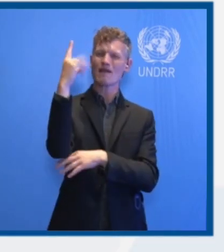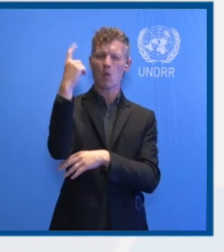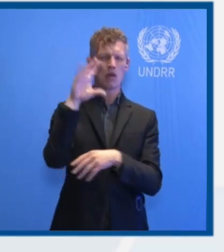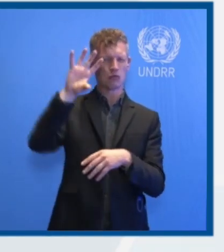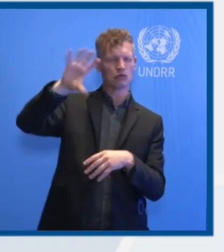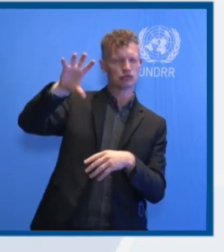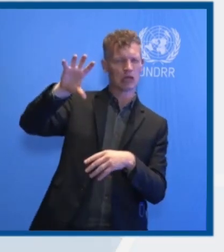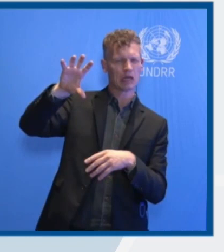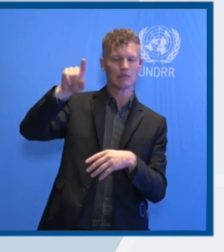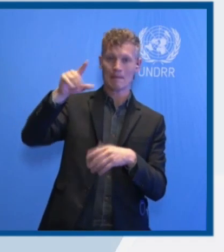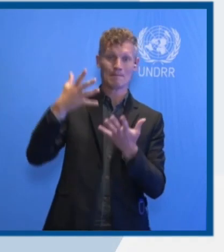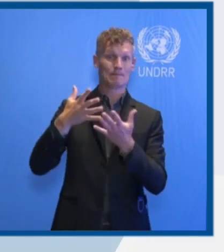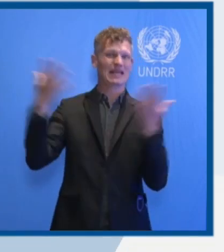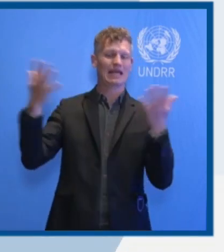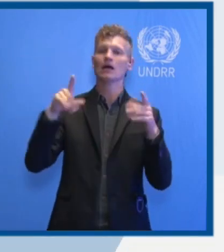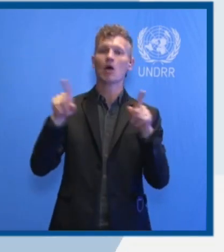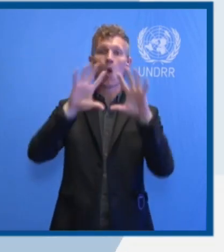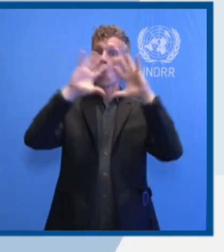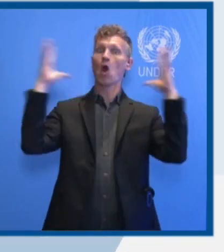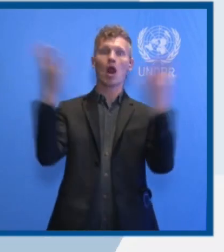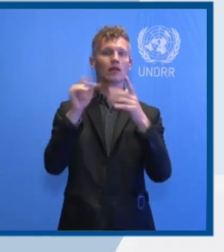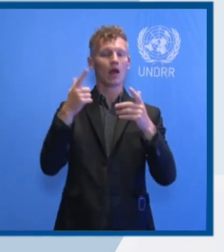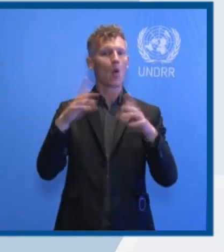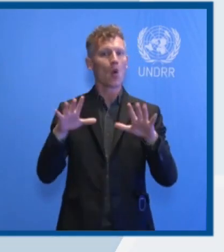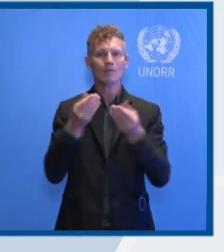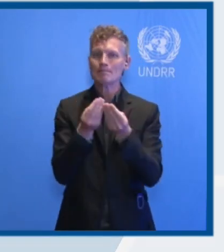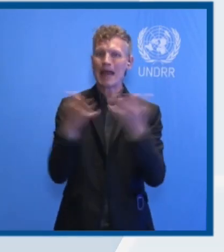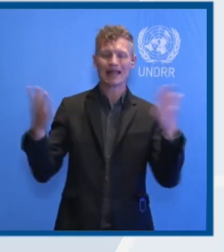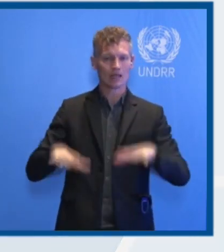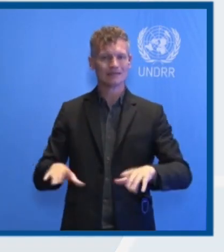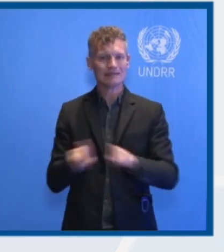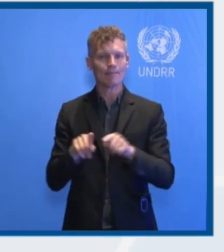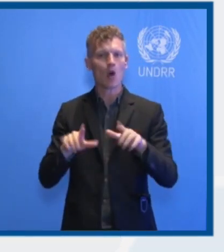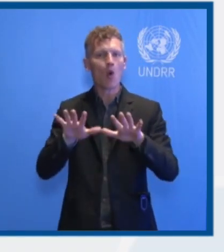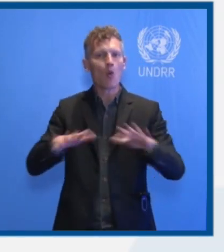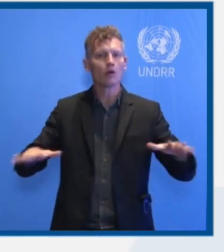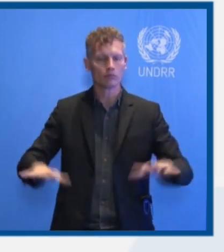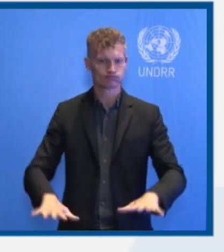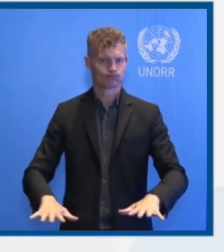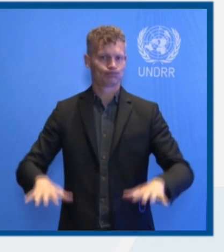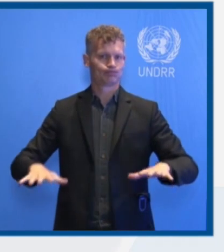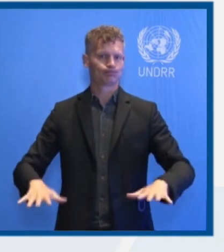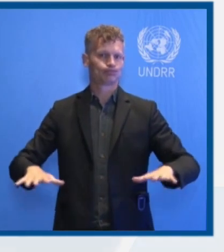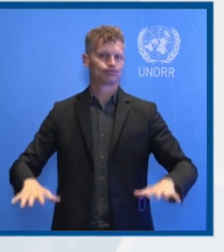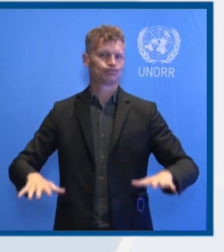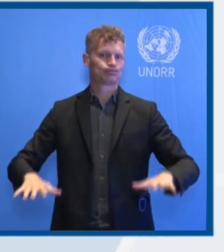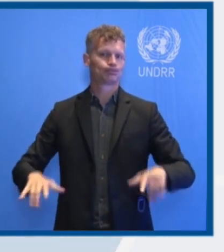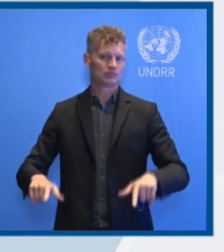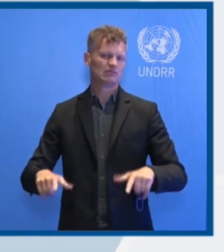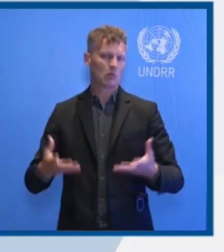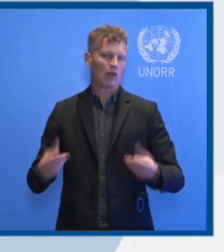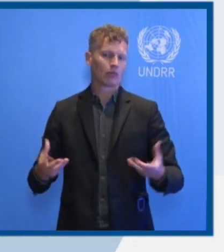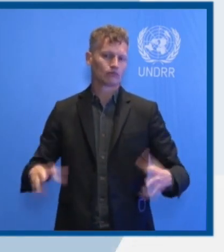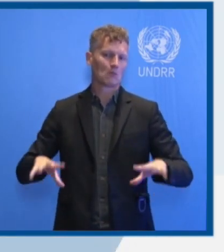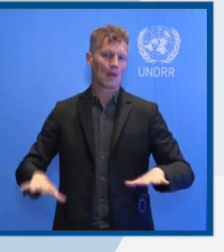ecosistémicos que prestan son vitales para todo el norte del país. Sin embargo, es una región que tiene problemas de inundaciones, en otras épocas del